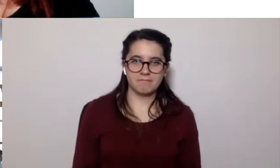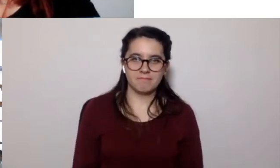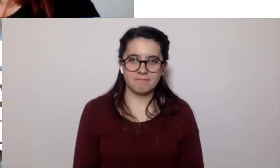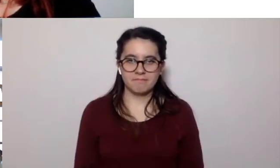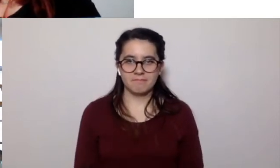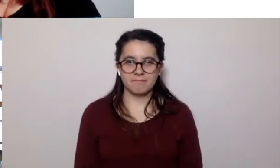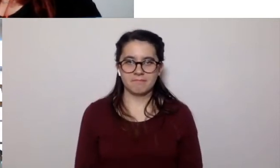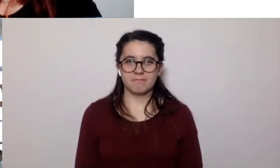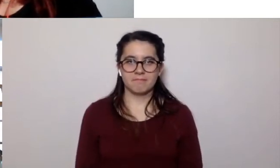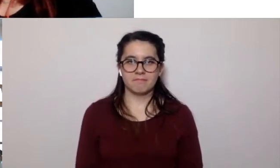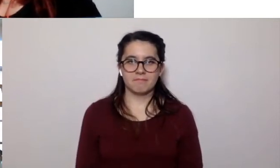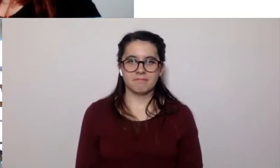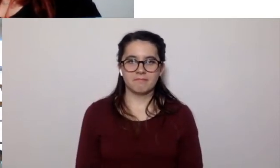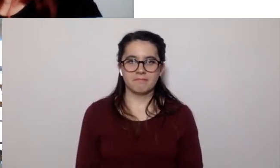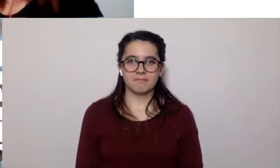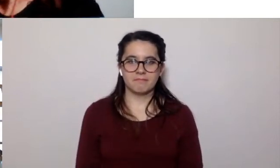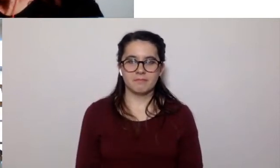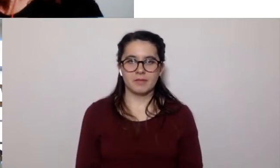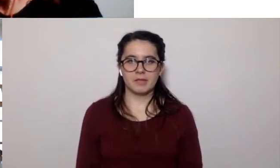Otra técnica